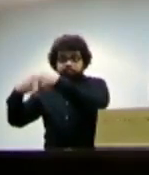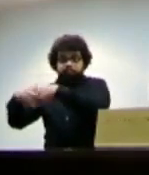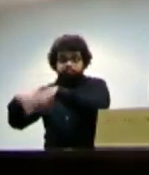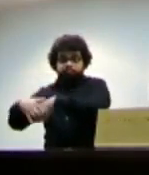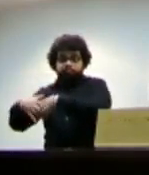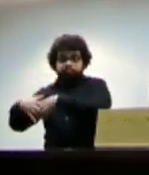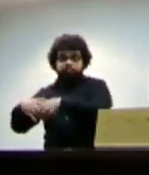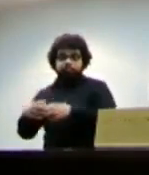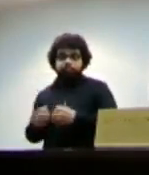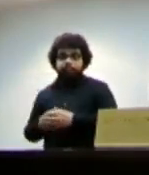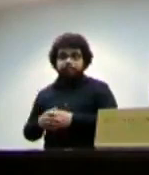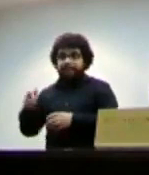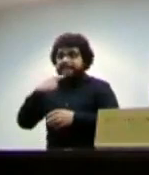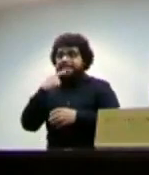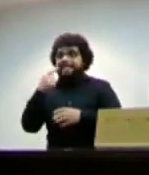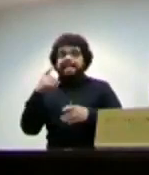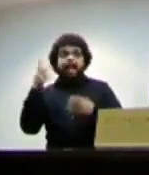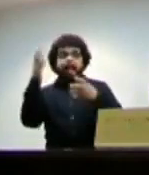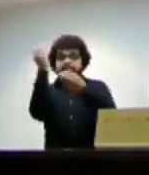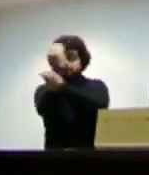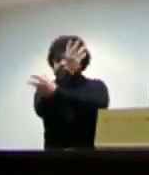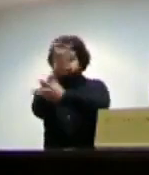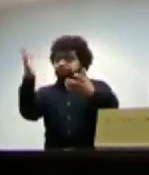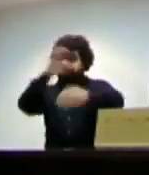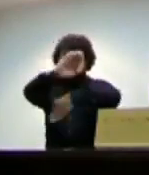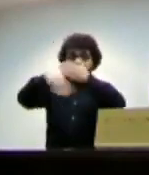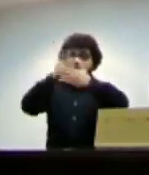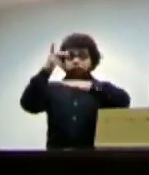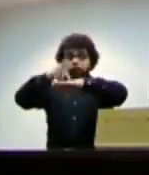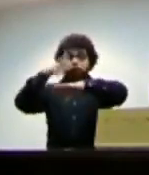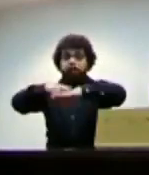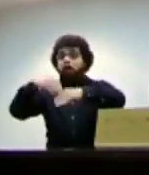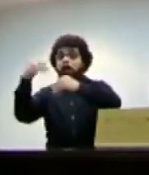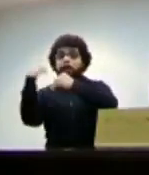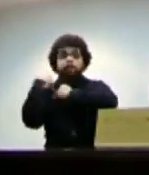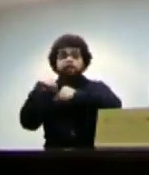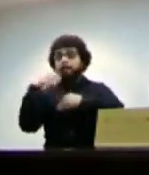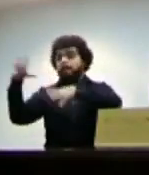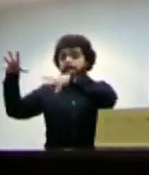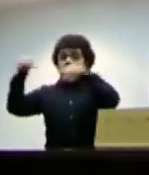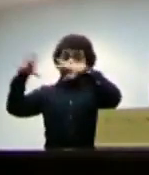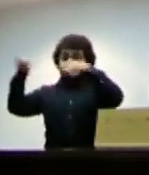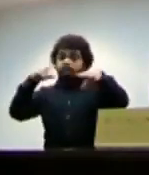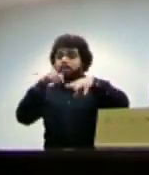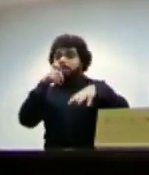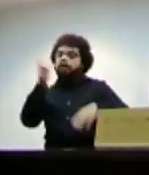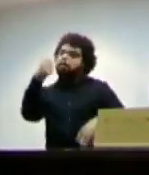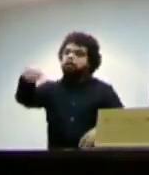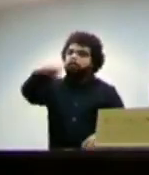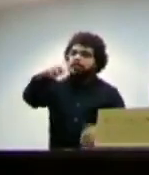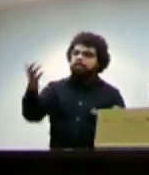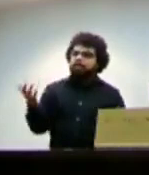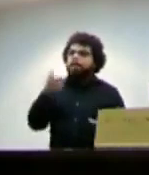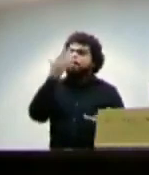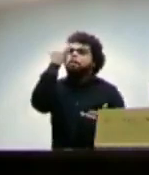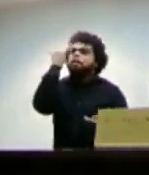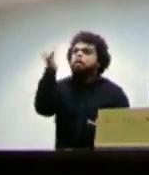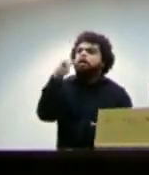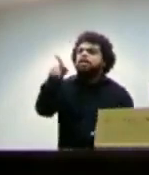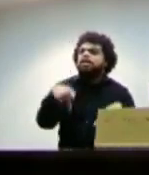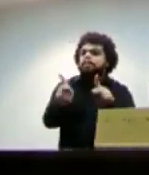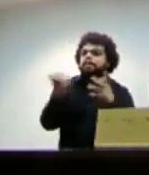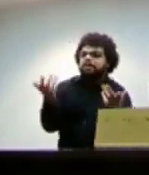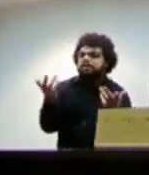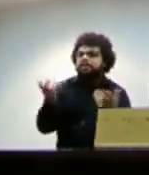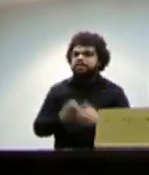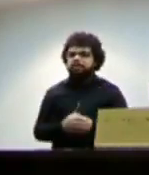al país diciendo que son ustedes los de generación los responsables de los apagones que ha habido? ¿Por qué se le permite eso? Y